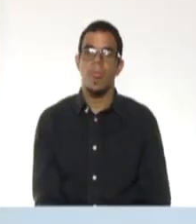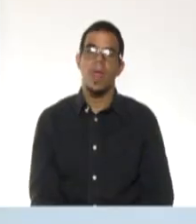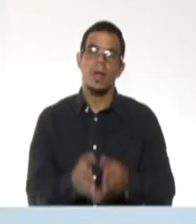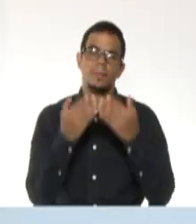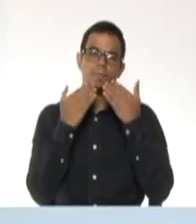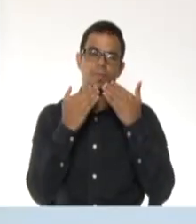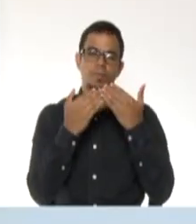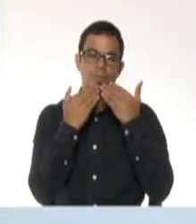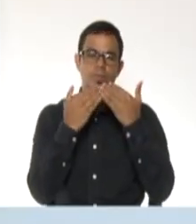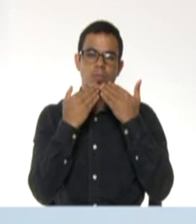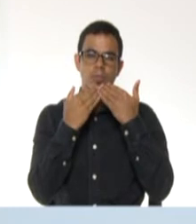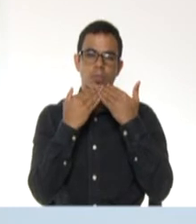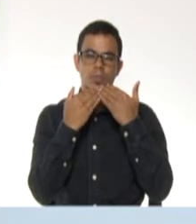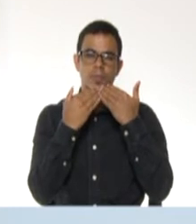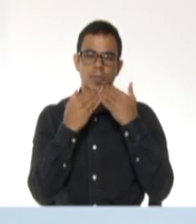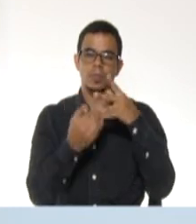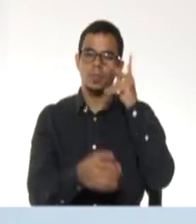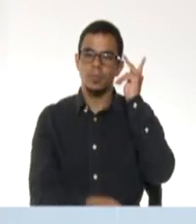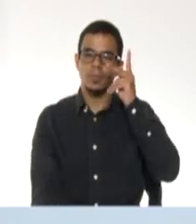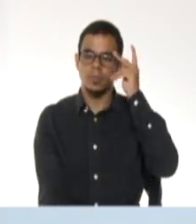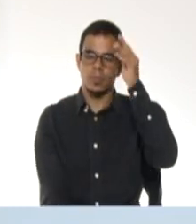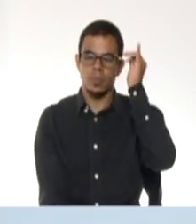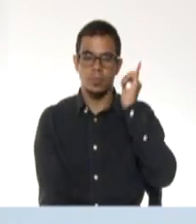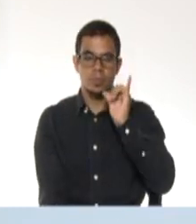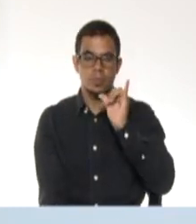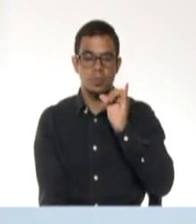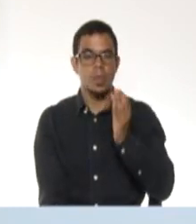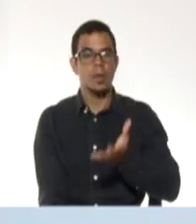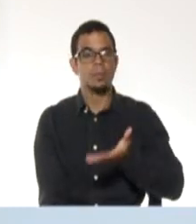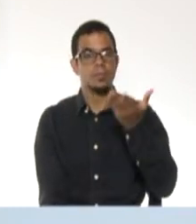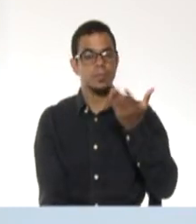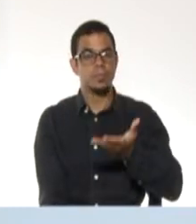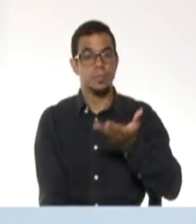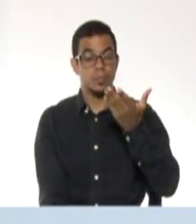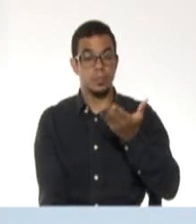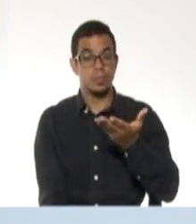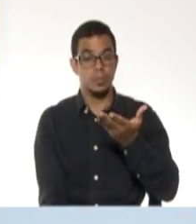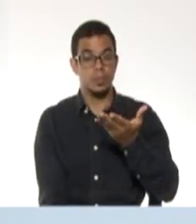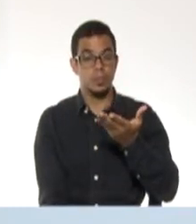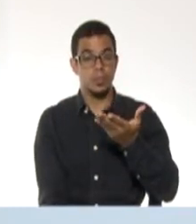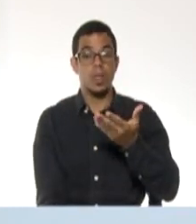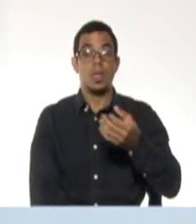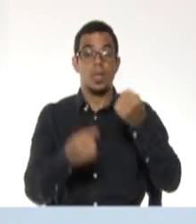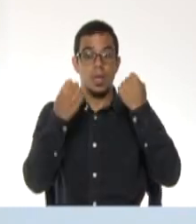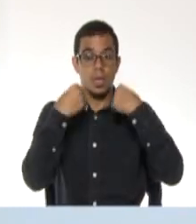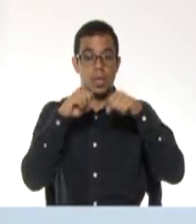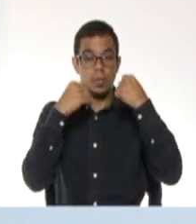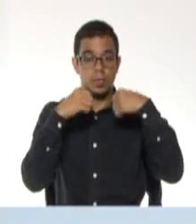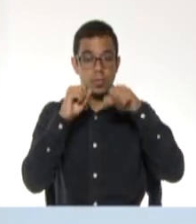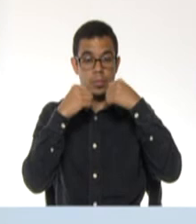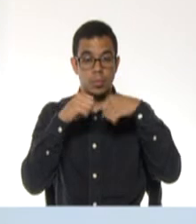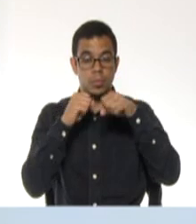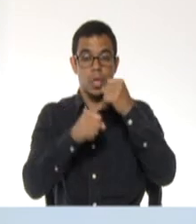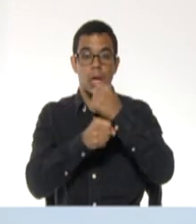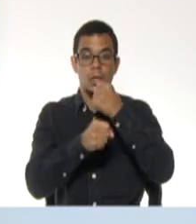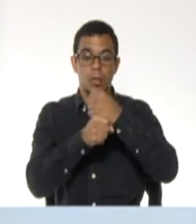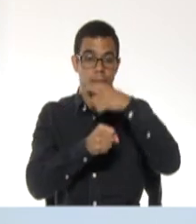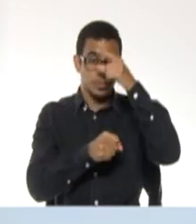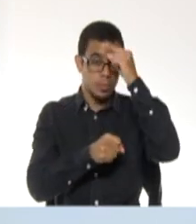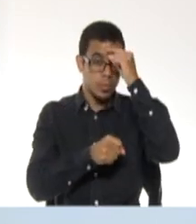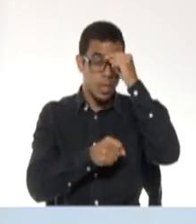Muchísimas gracias, profesora Yoribel. Es importante mencionar que dentro de los talleres de educación laboral